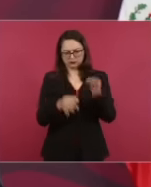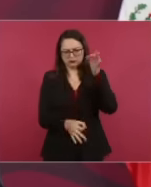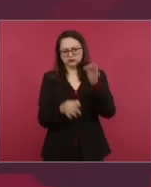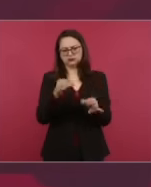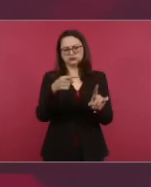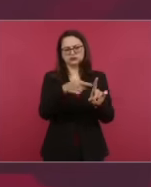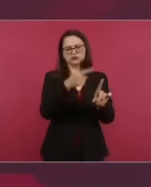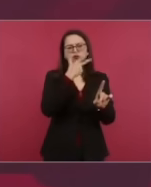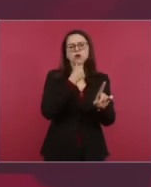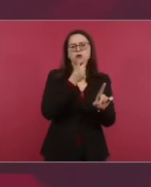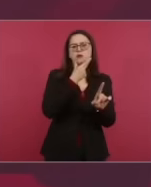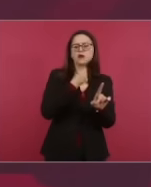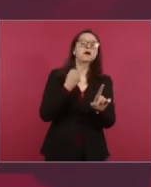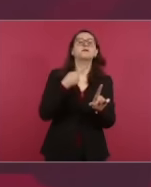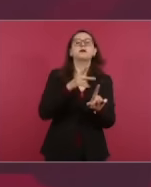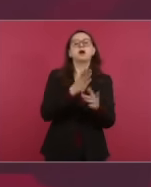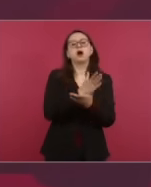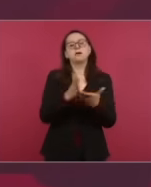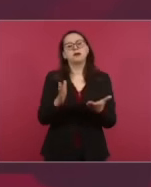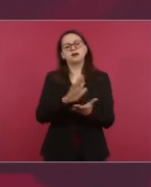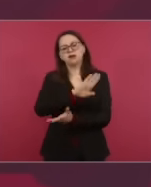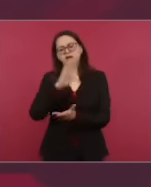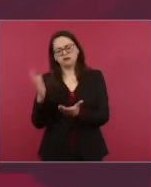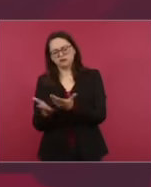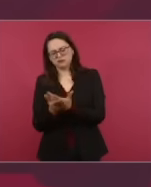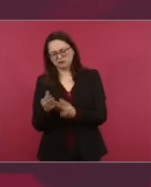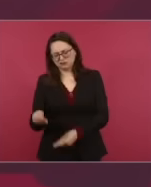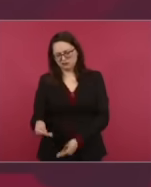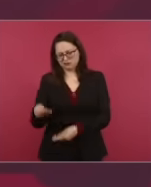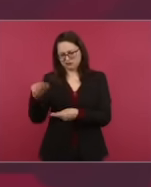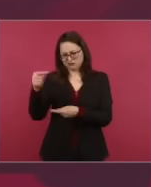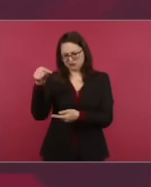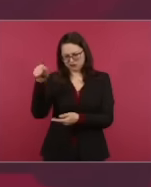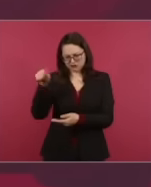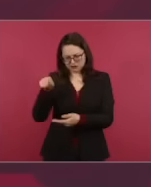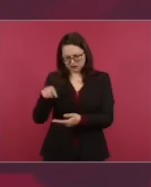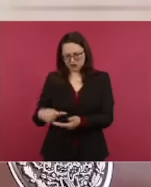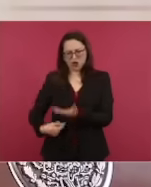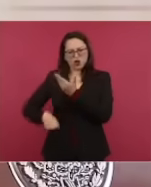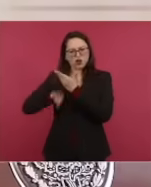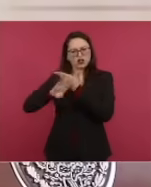discurso en contra de ya saben